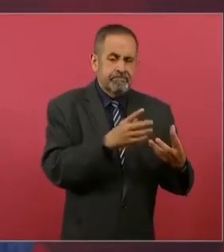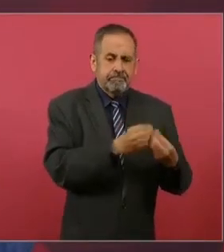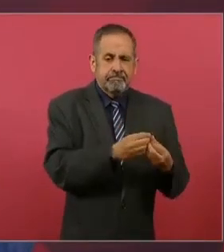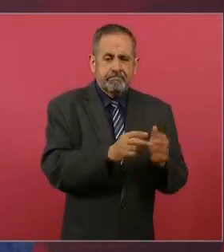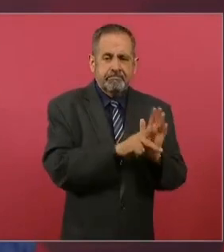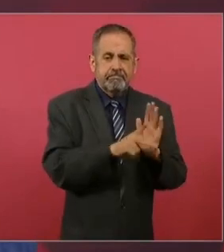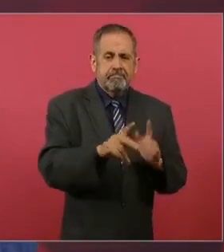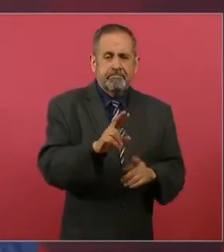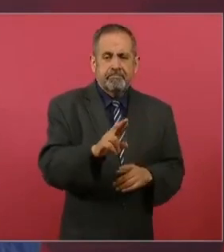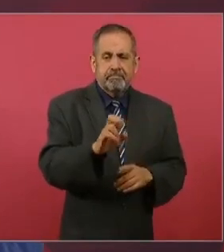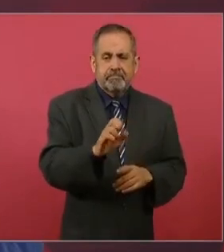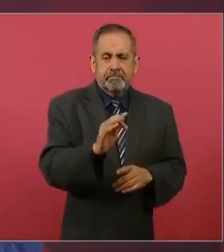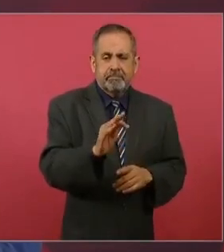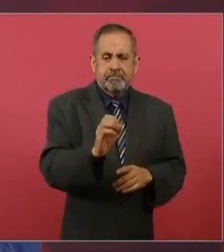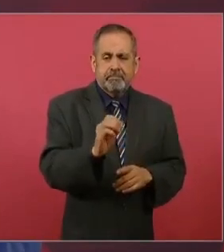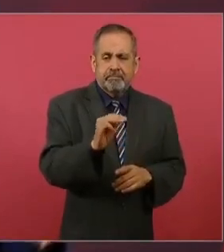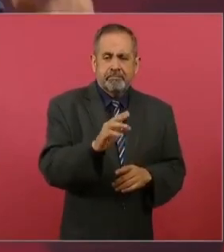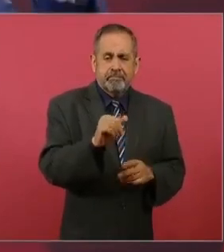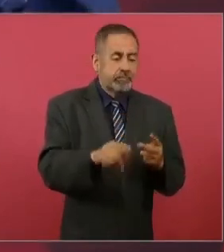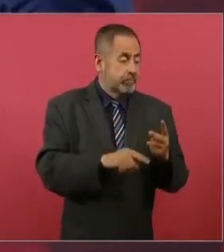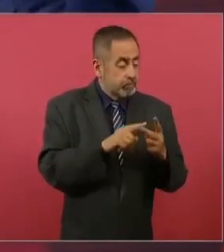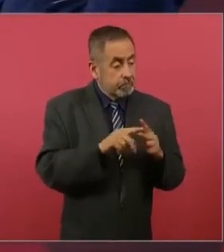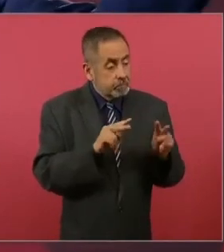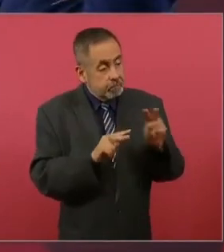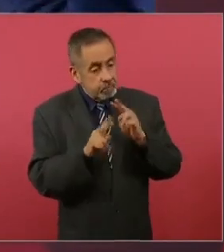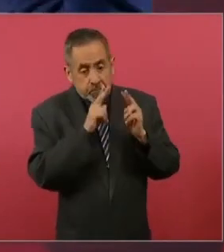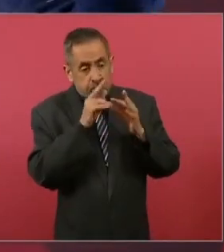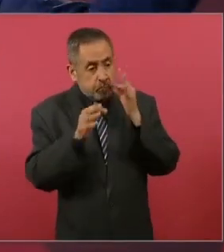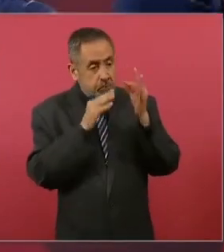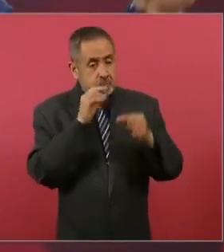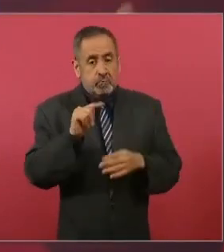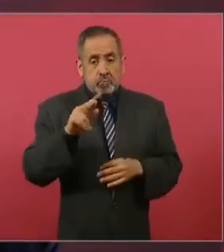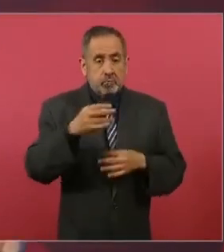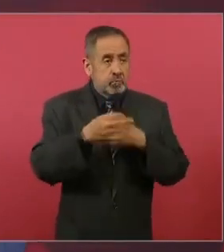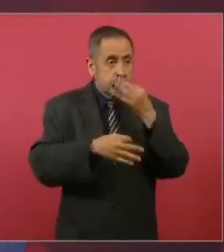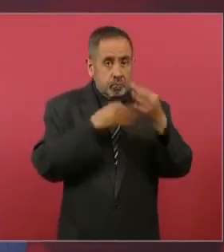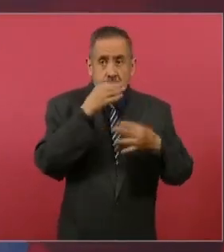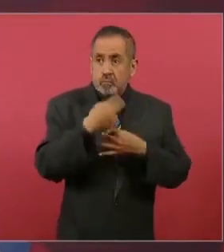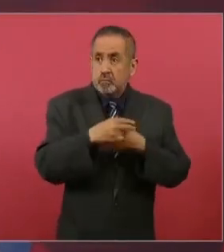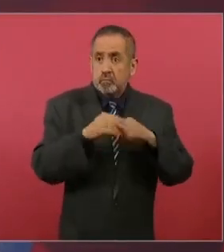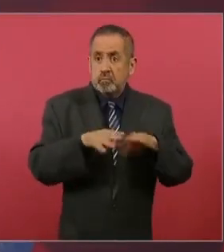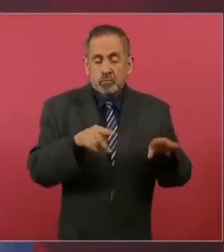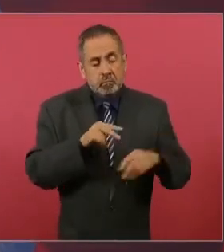el Reforma, que veían los noticieros de televisión.